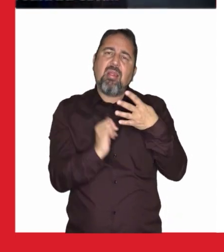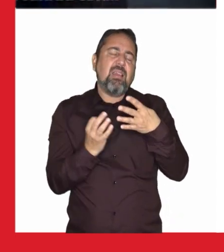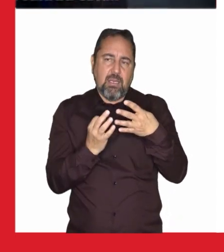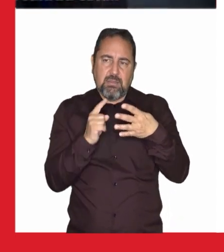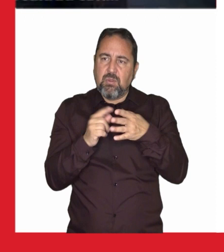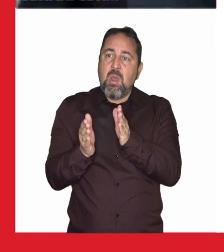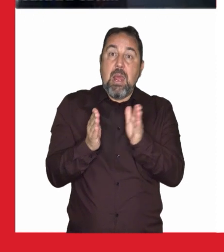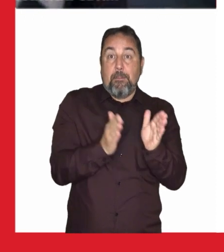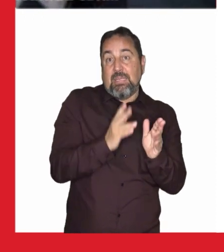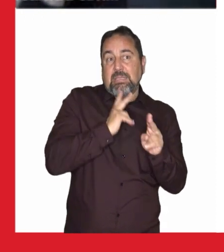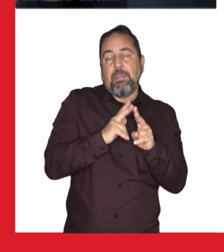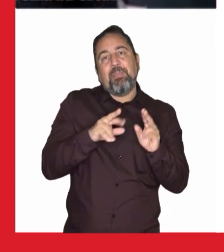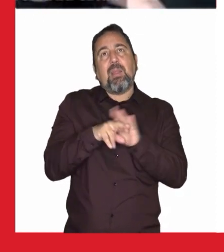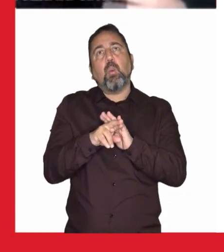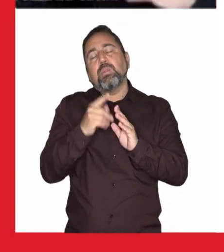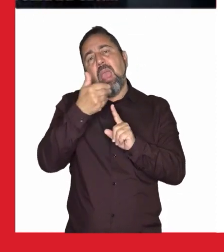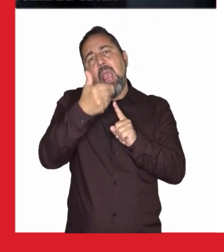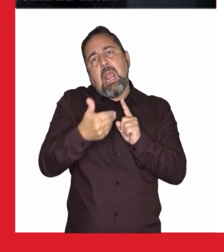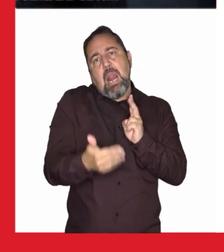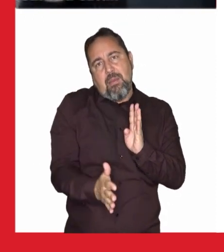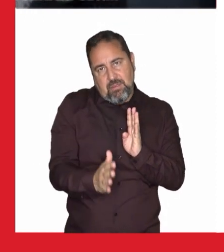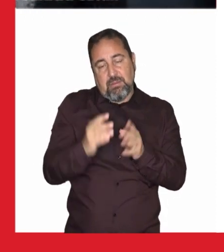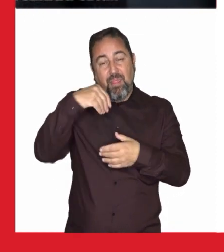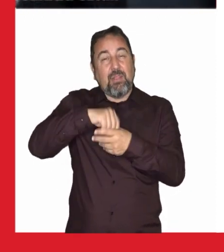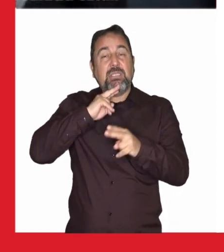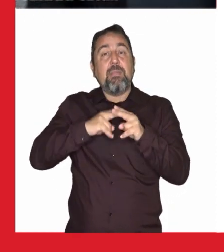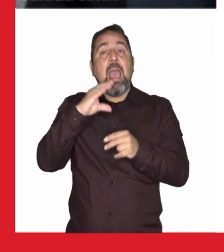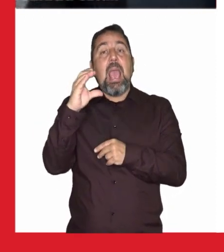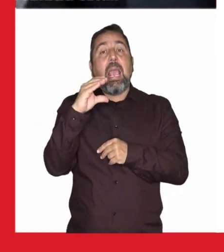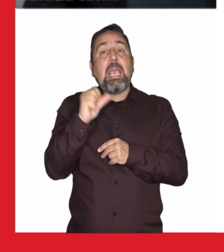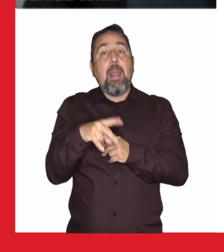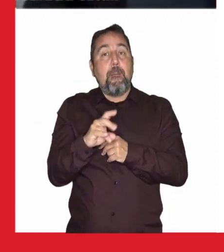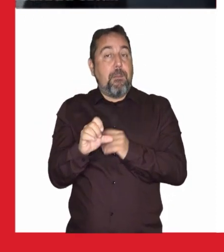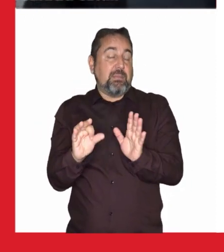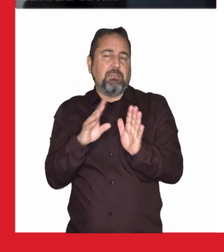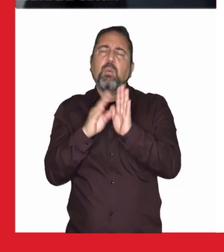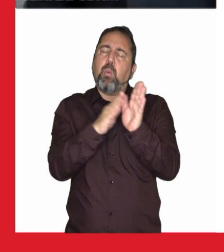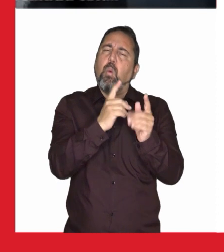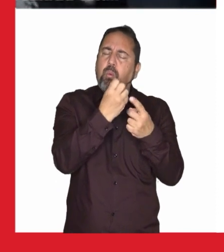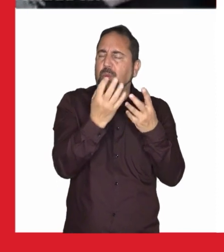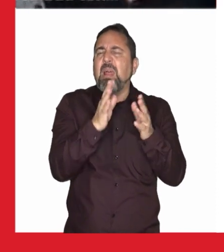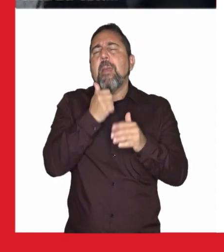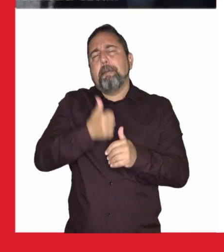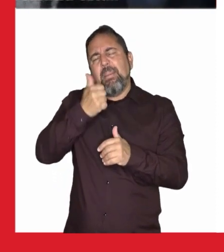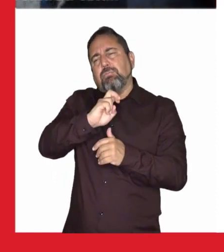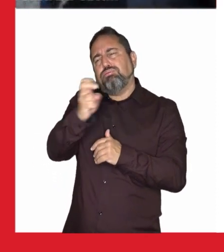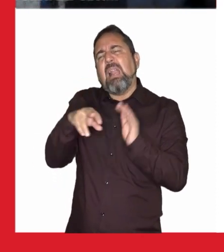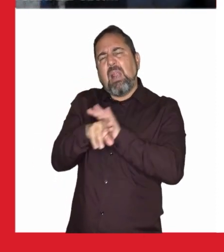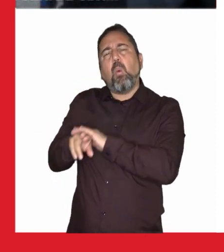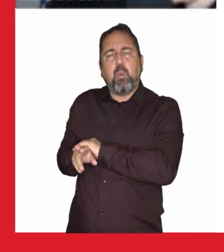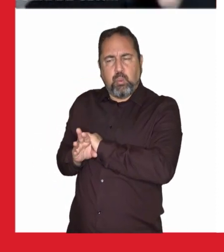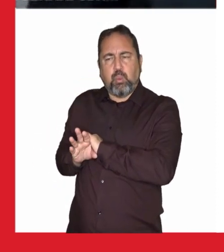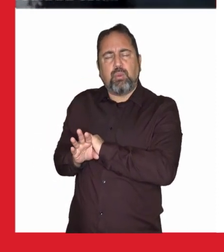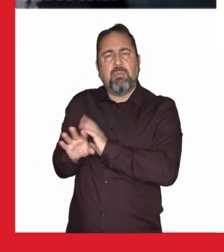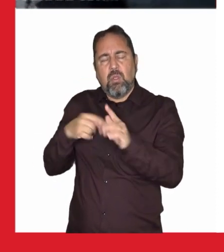bien los recursos que tienes. Si os fijáis, hay una parte que eran los recursos clave que teníamos ya en el Canvas, pero que ahí están unos que son los